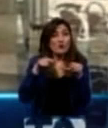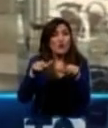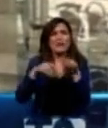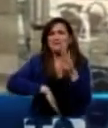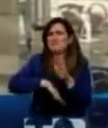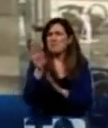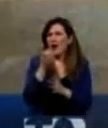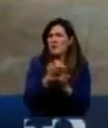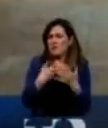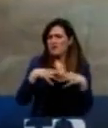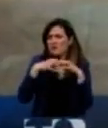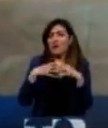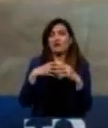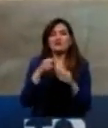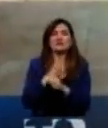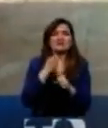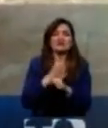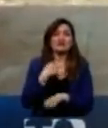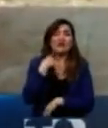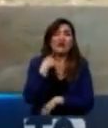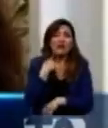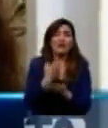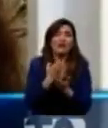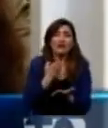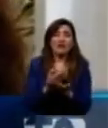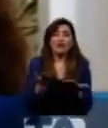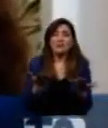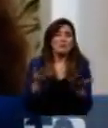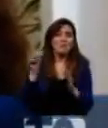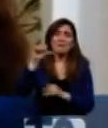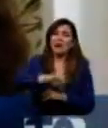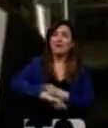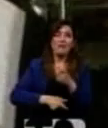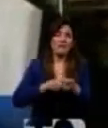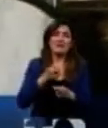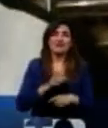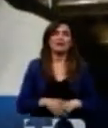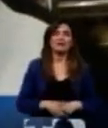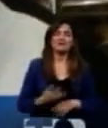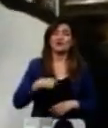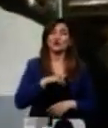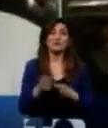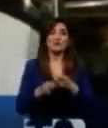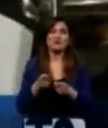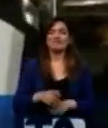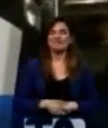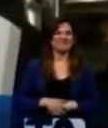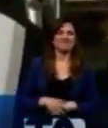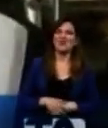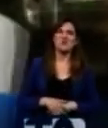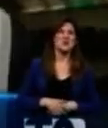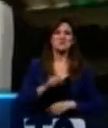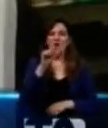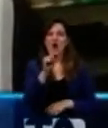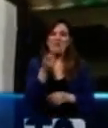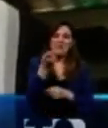de la capital manabita trabajan con cifras en rojo. Ahorita está súper que bajan las ventas. Ya nosotros ya no hacemos comercio, estamos